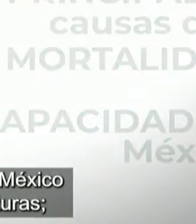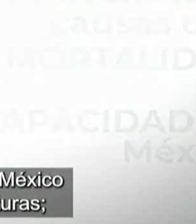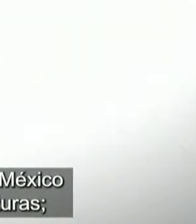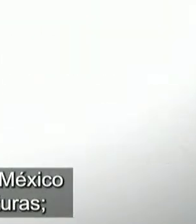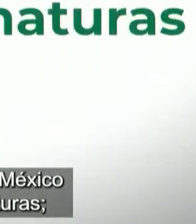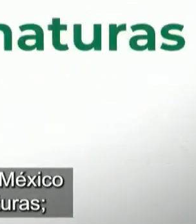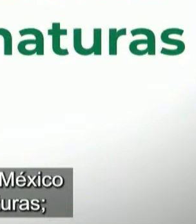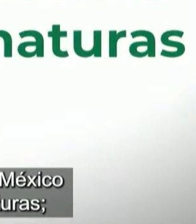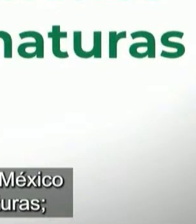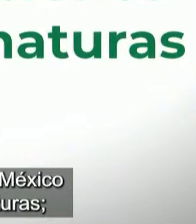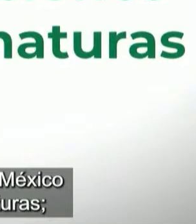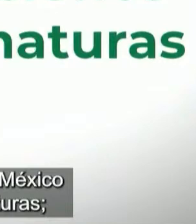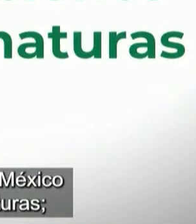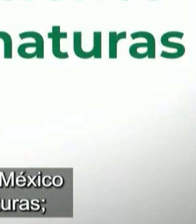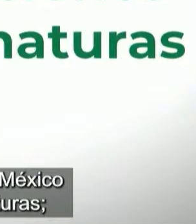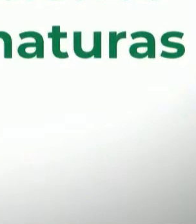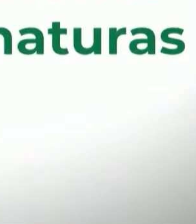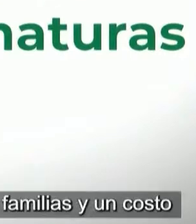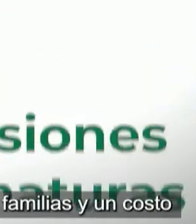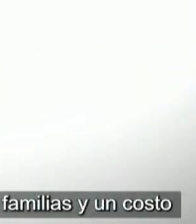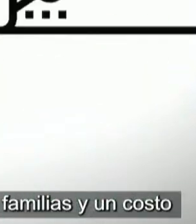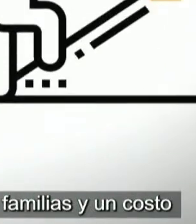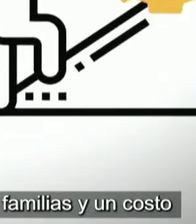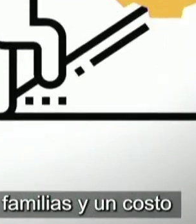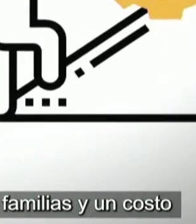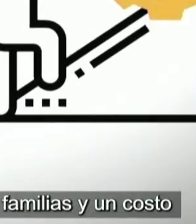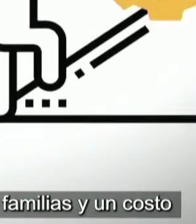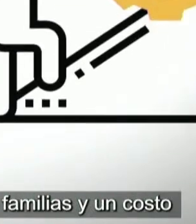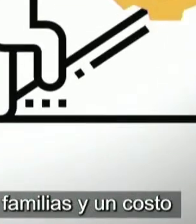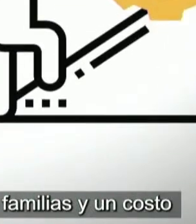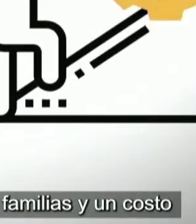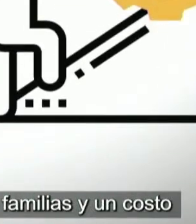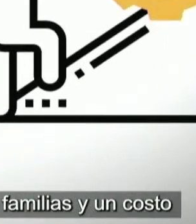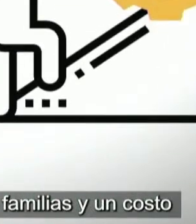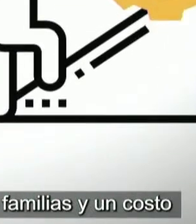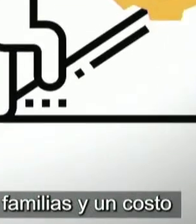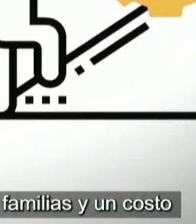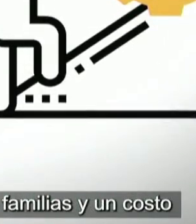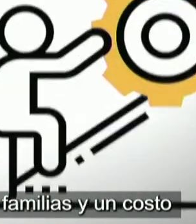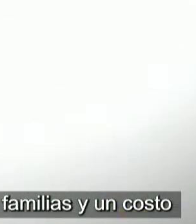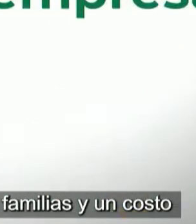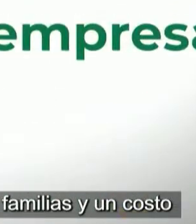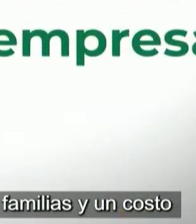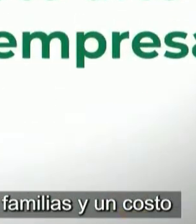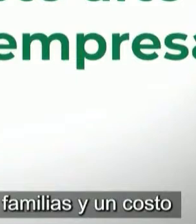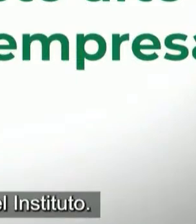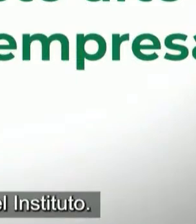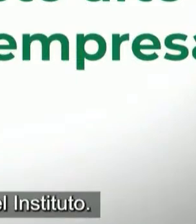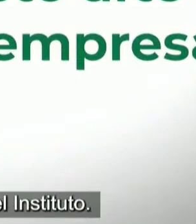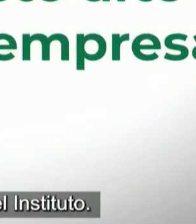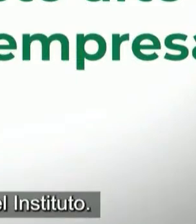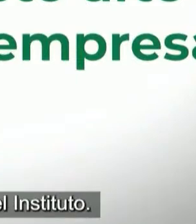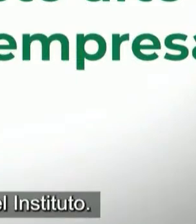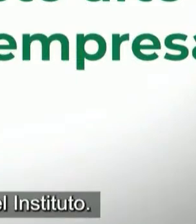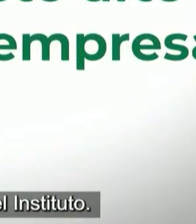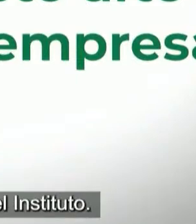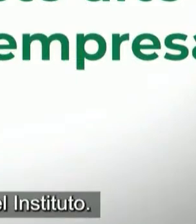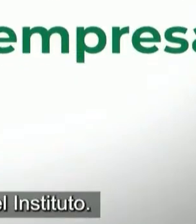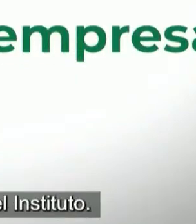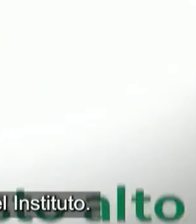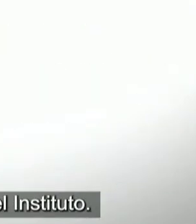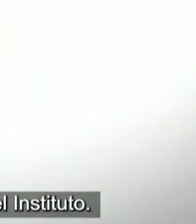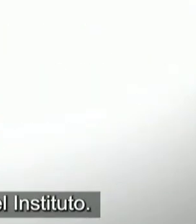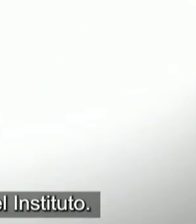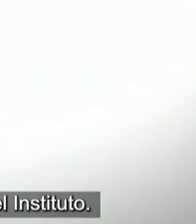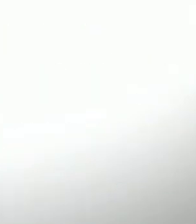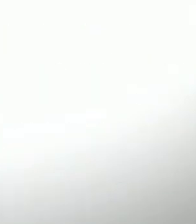México, ocasionando pensiones prematuras, generando un reto difícil de resolver para las familias y un costo muy alto para las empresas